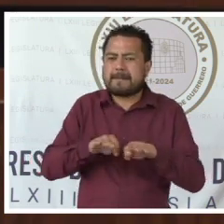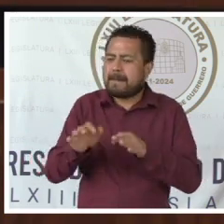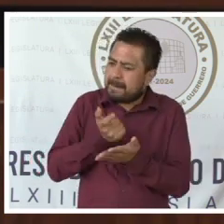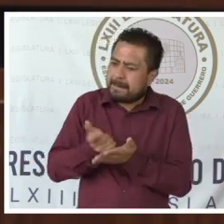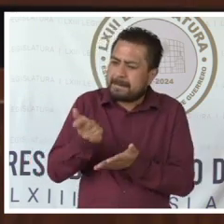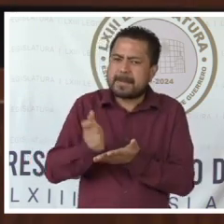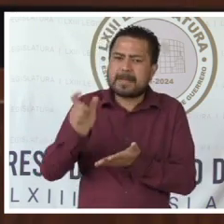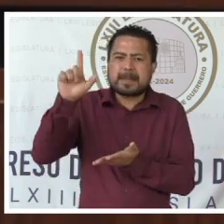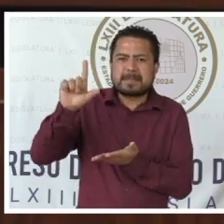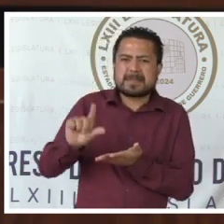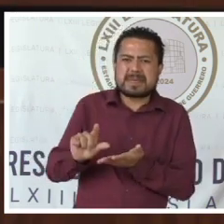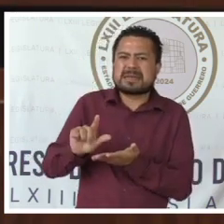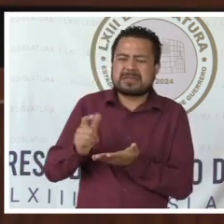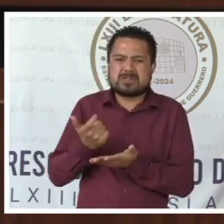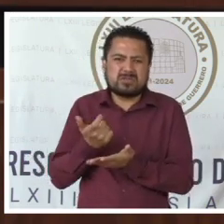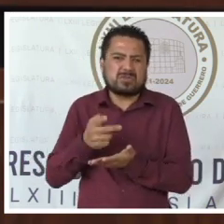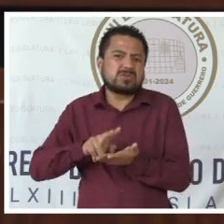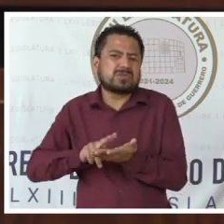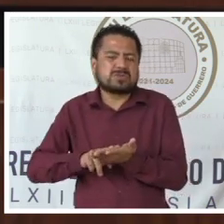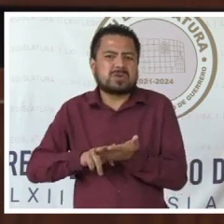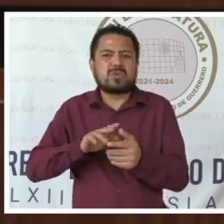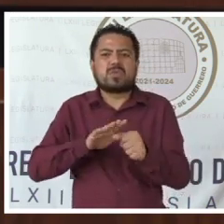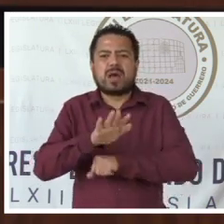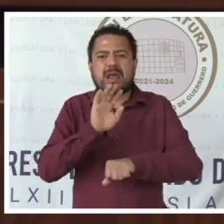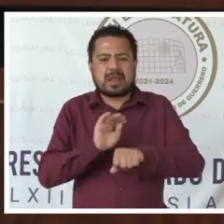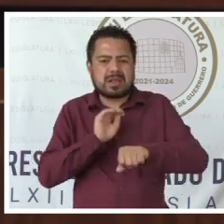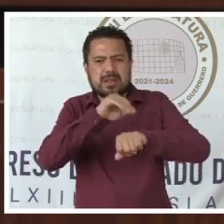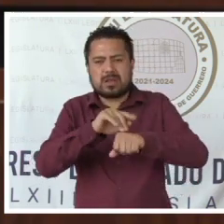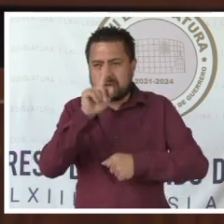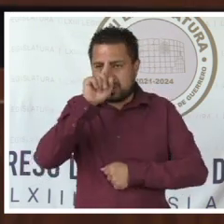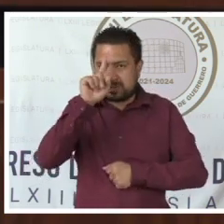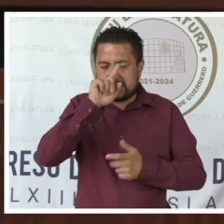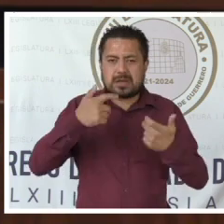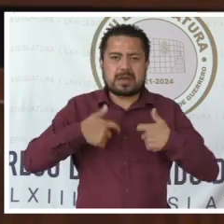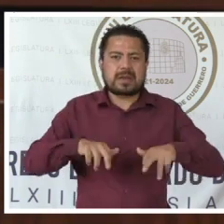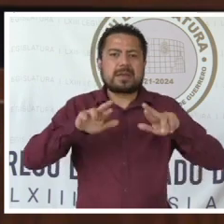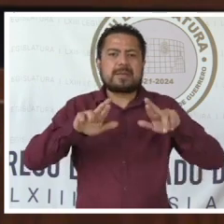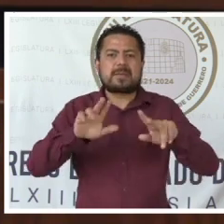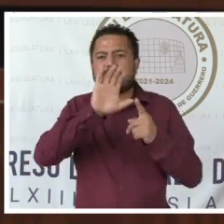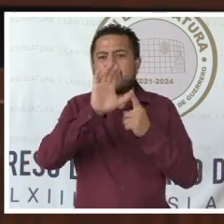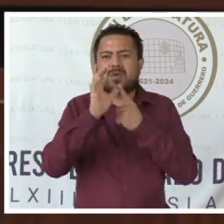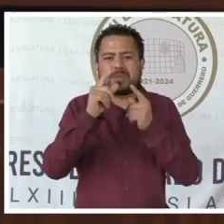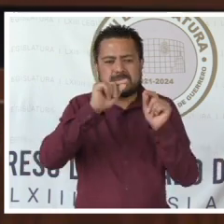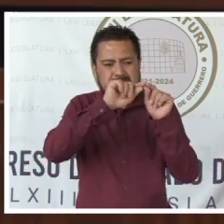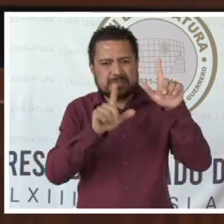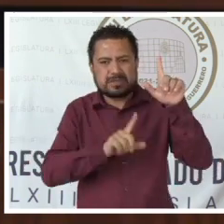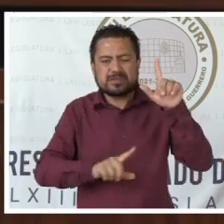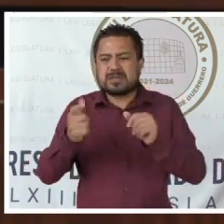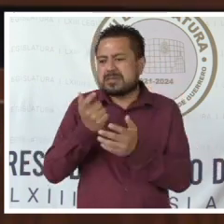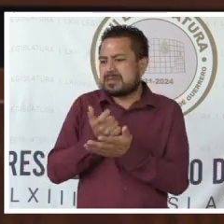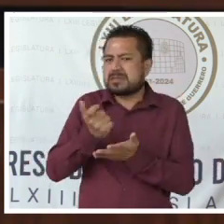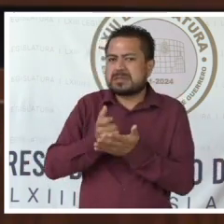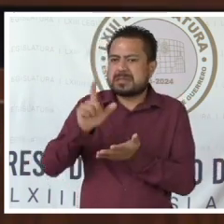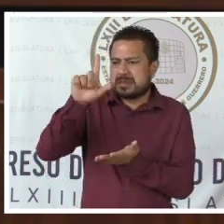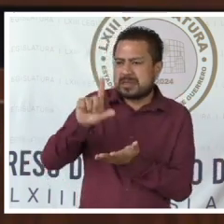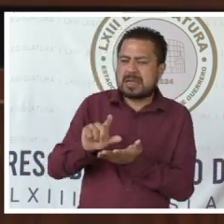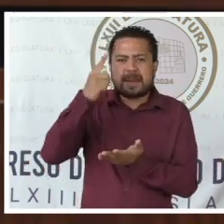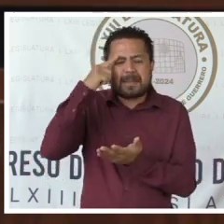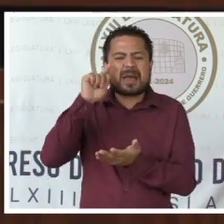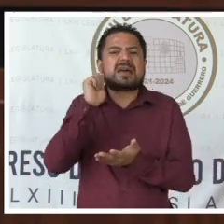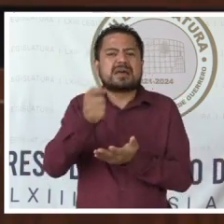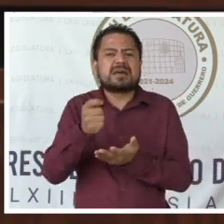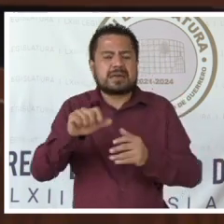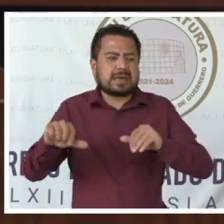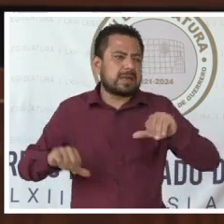perciban menos del salario mínimo decretado por el Consejo de Representantes de la Comisión Nacional de Salarios Mínimos para